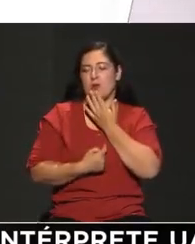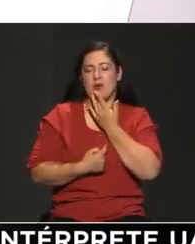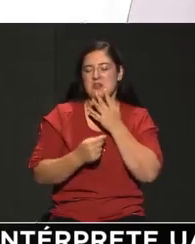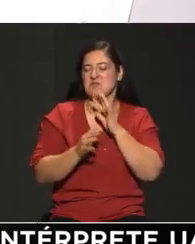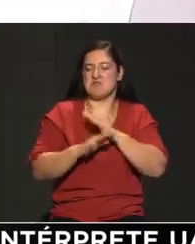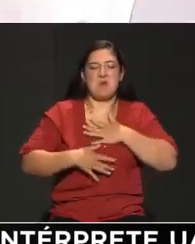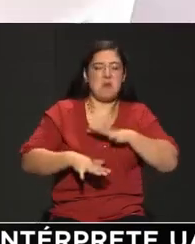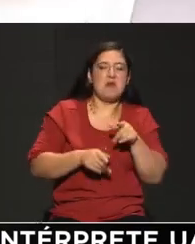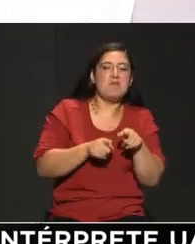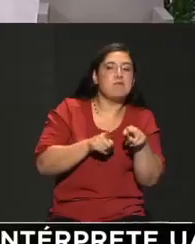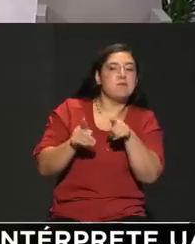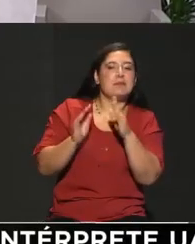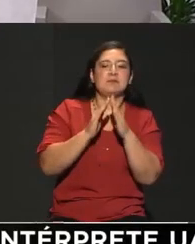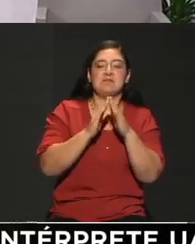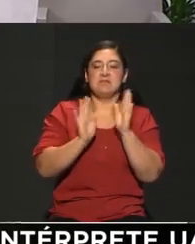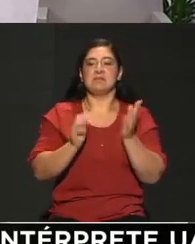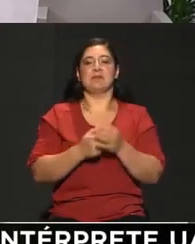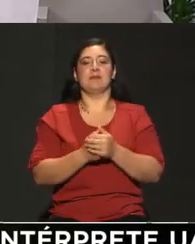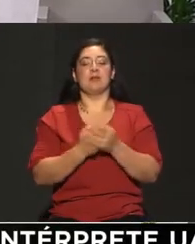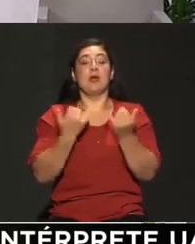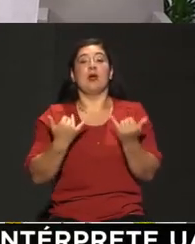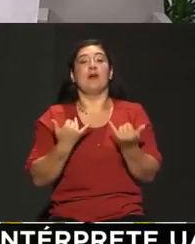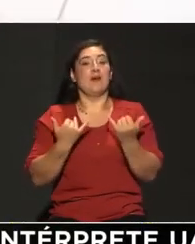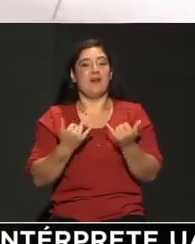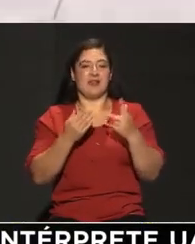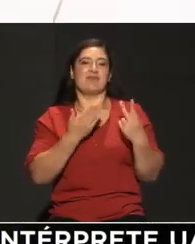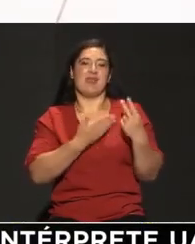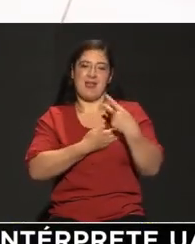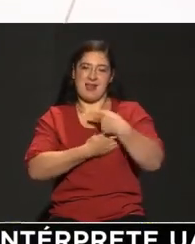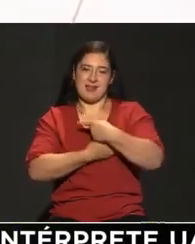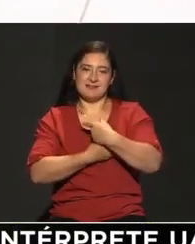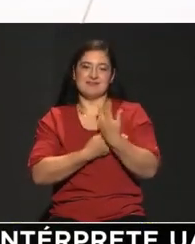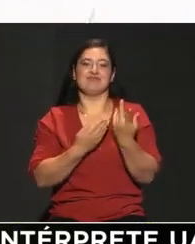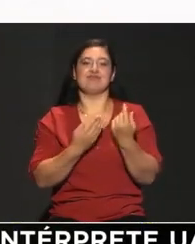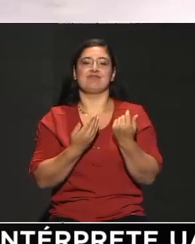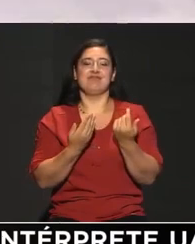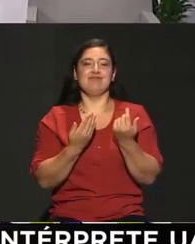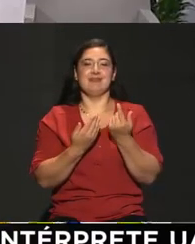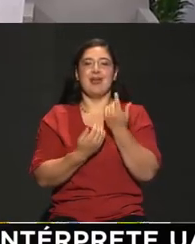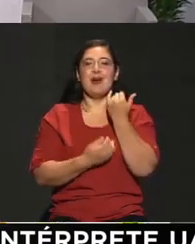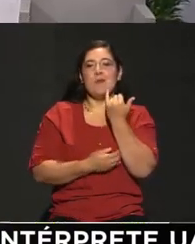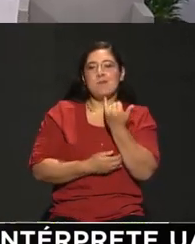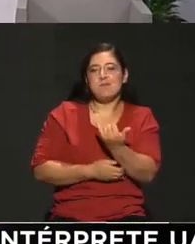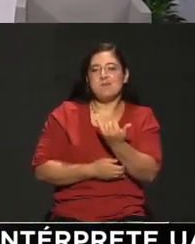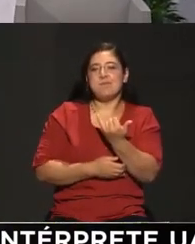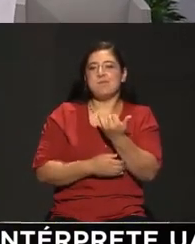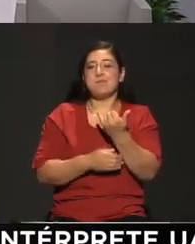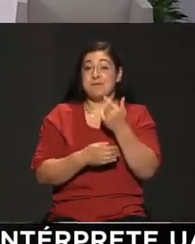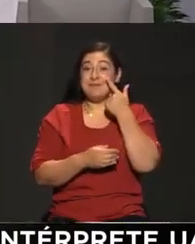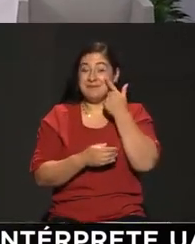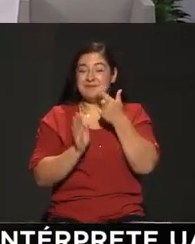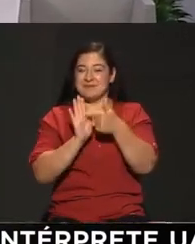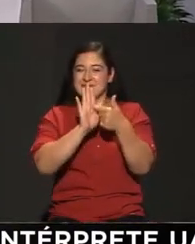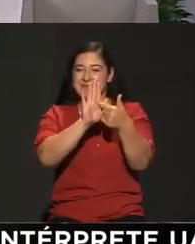colores, cualquiera que tengan allí en casa. Hoy vamos a usar tijeras. Tenemos nuestro afinador, que ahorita